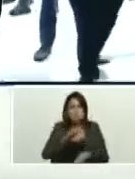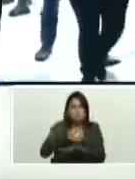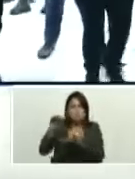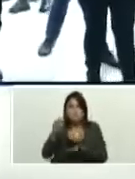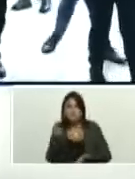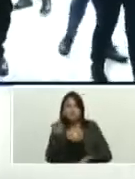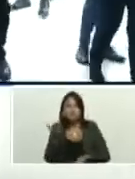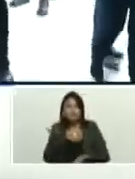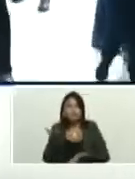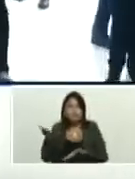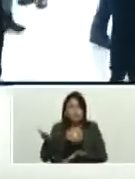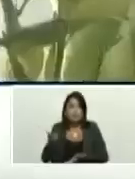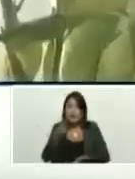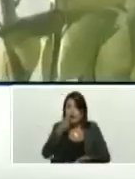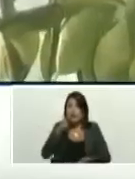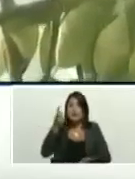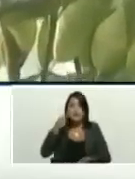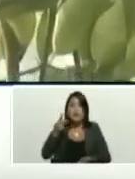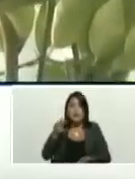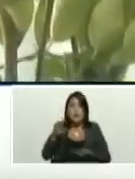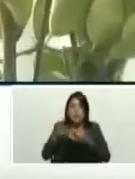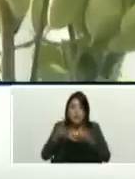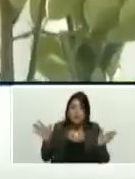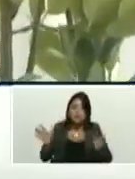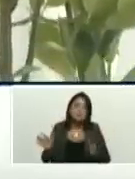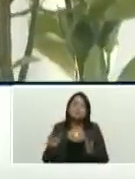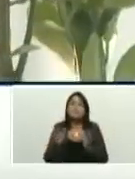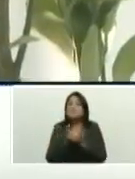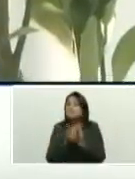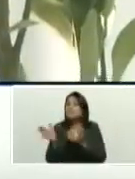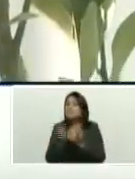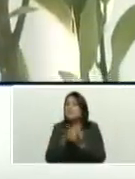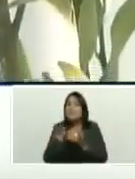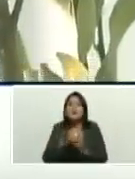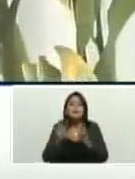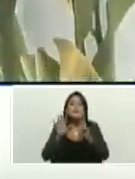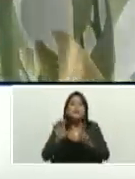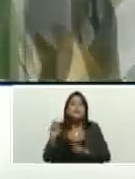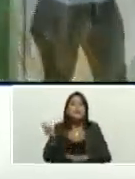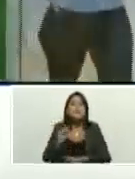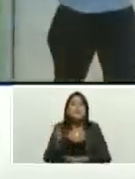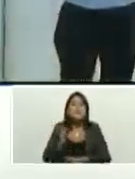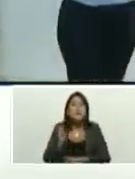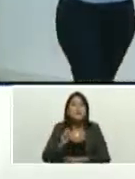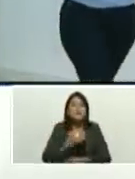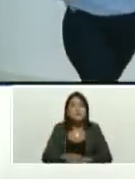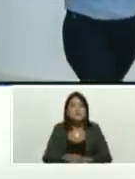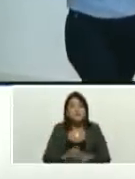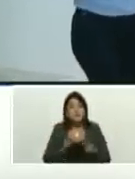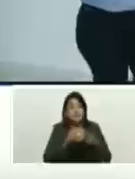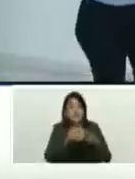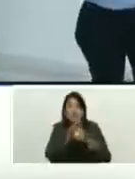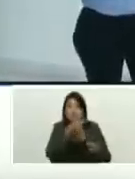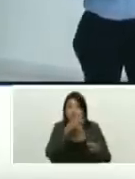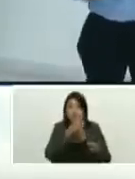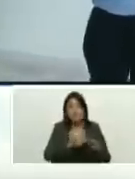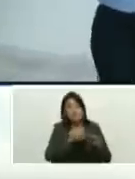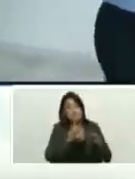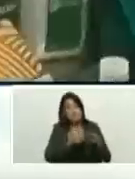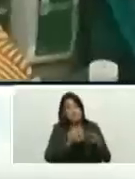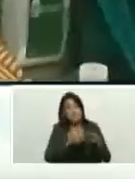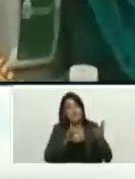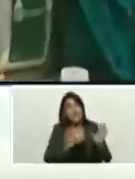entregamos esa gran obra, hecha apenas en 7 meses. Y después en la noche bajamos de